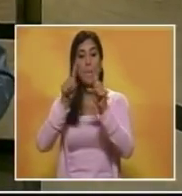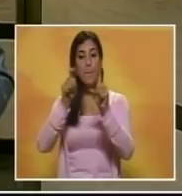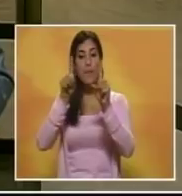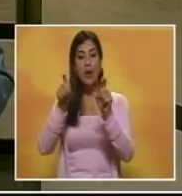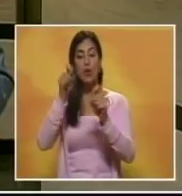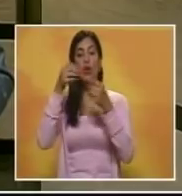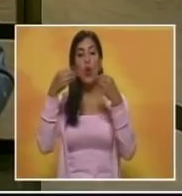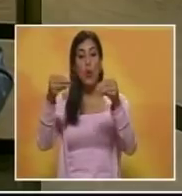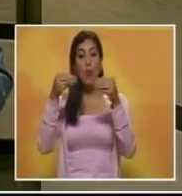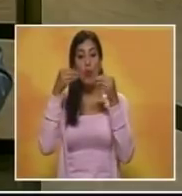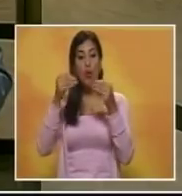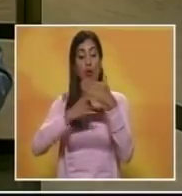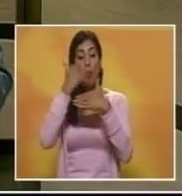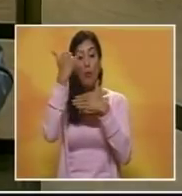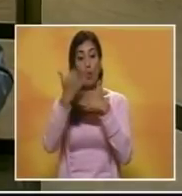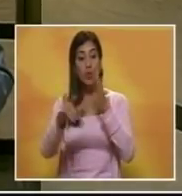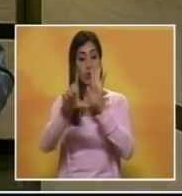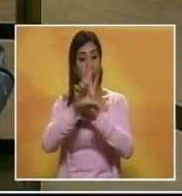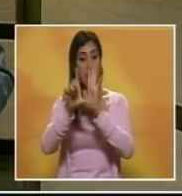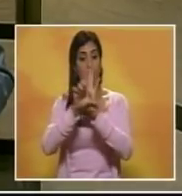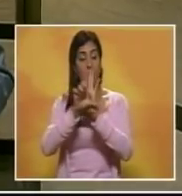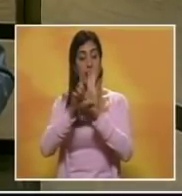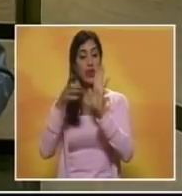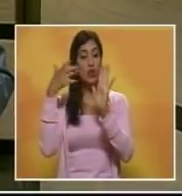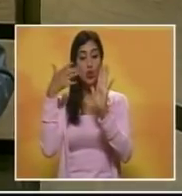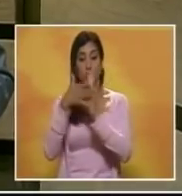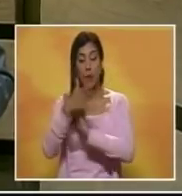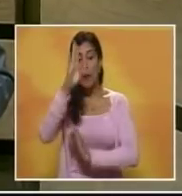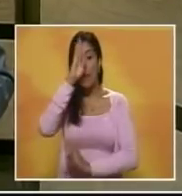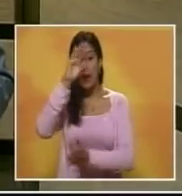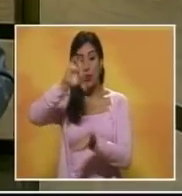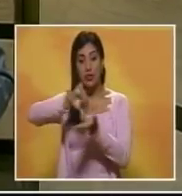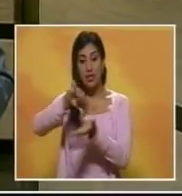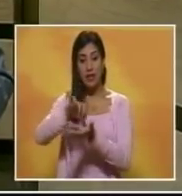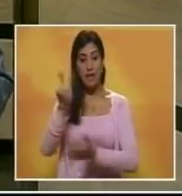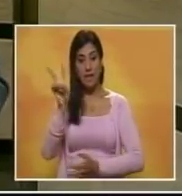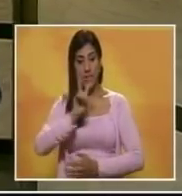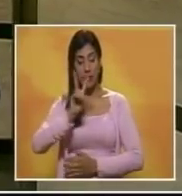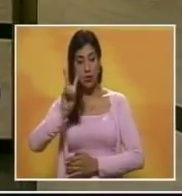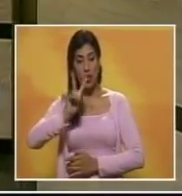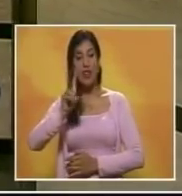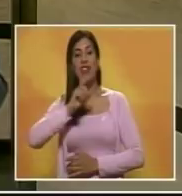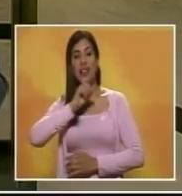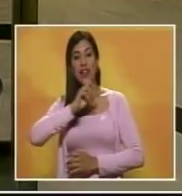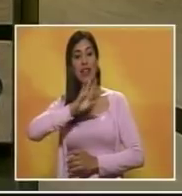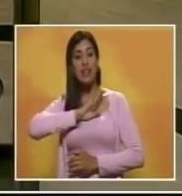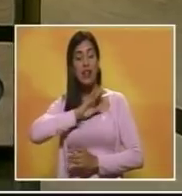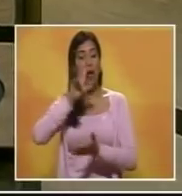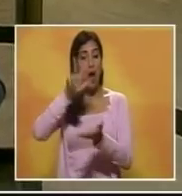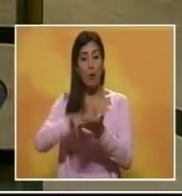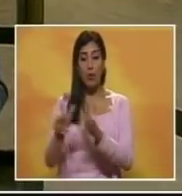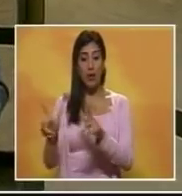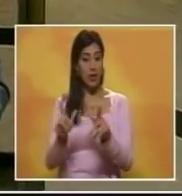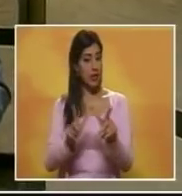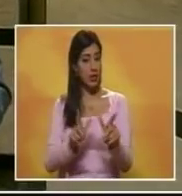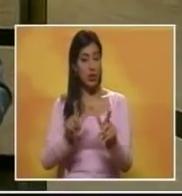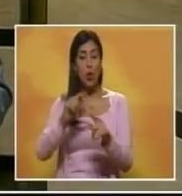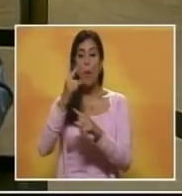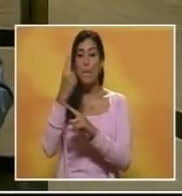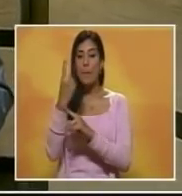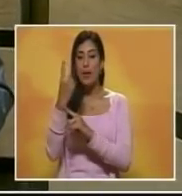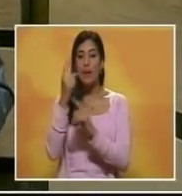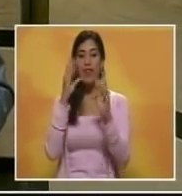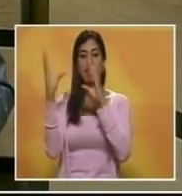consulta pública del proyecto de ley orgánica del Banco Central de Venezuela, que ya fue aprobado en